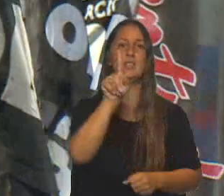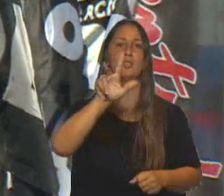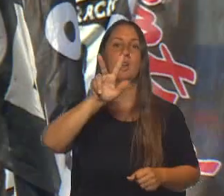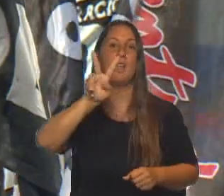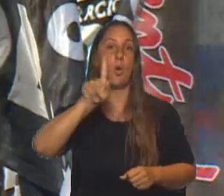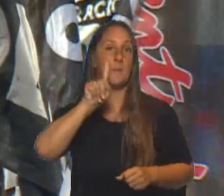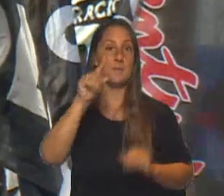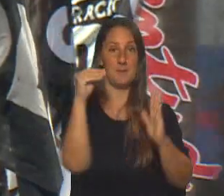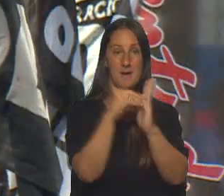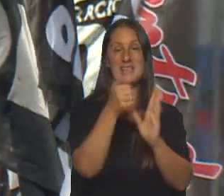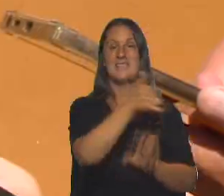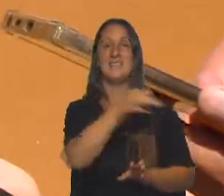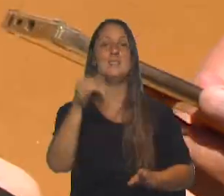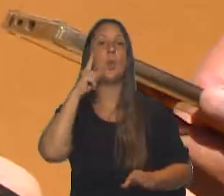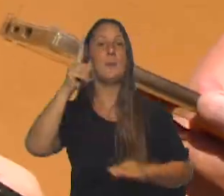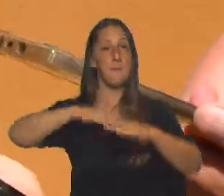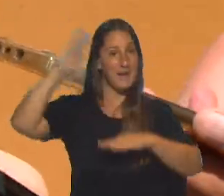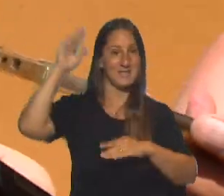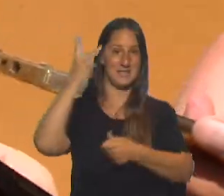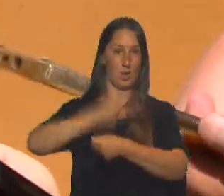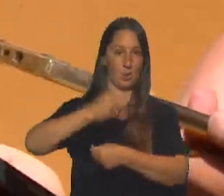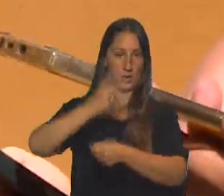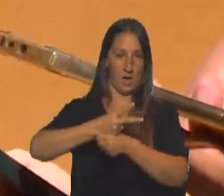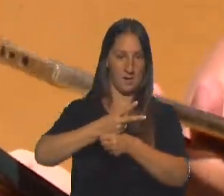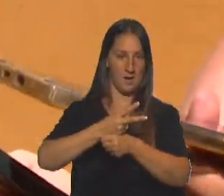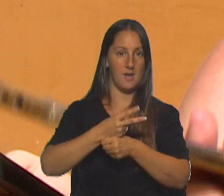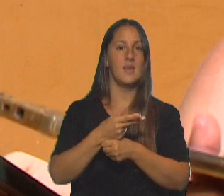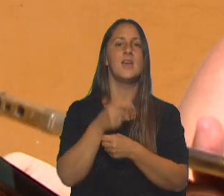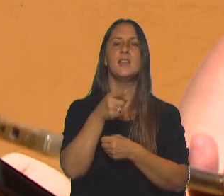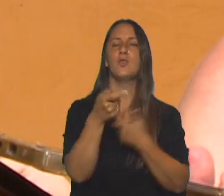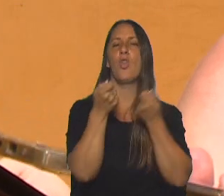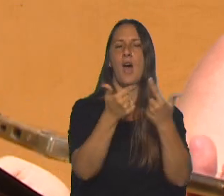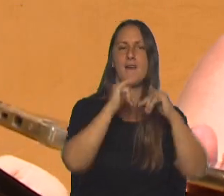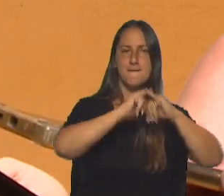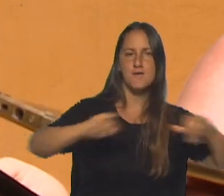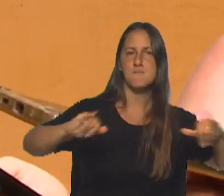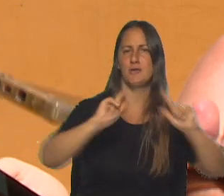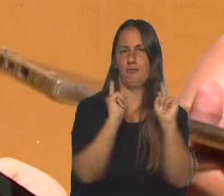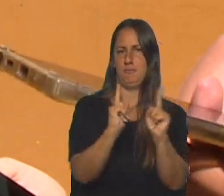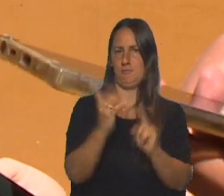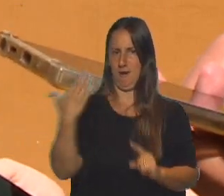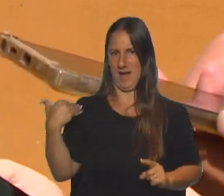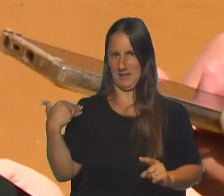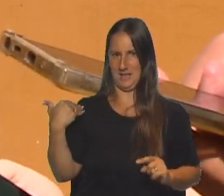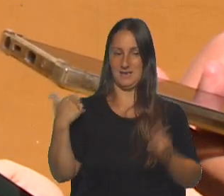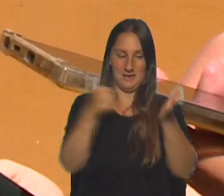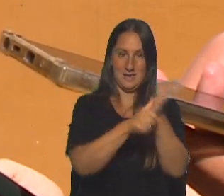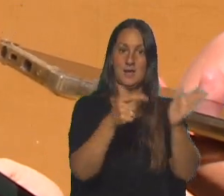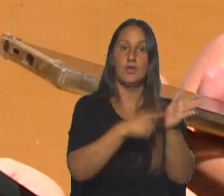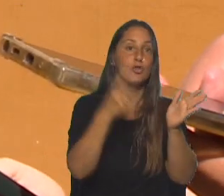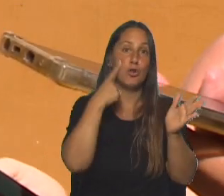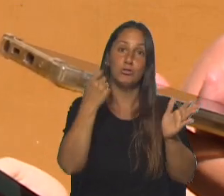son primarias, más de 600.000 secundaria. Esto a las claras de volver a direccionar con información como teníamos antes de la validación, era